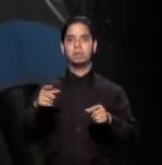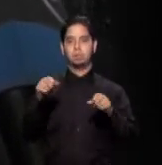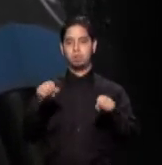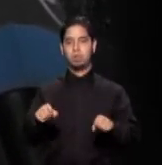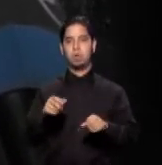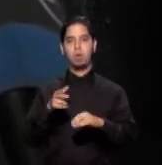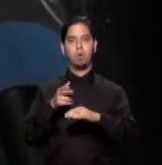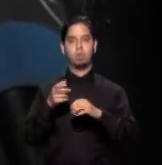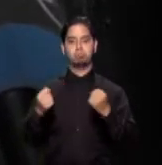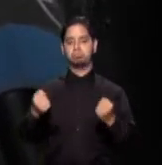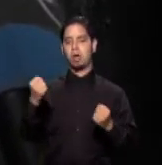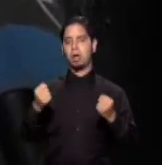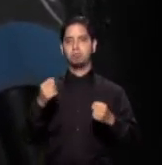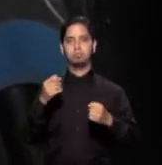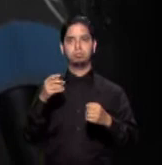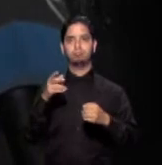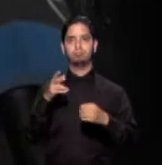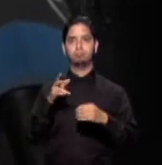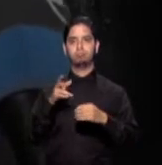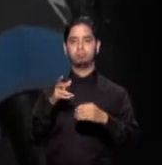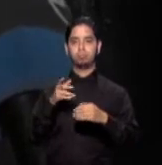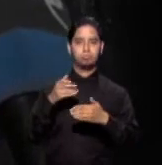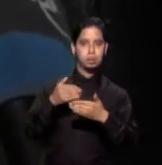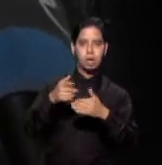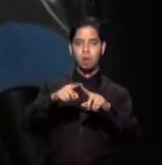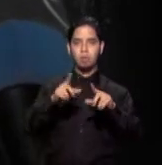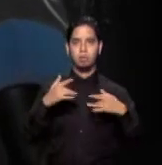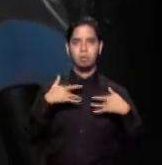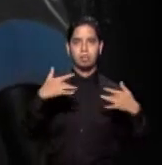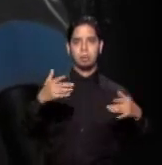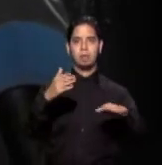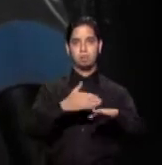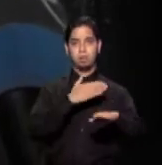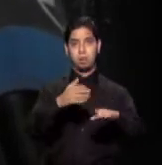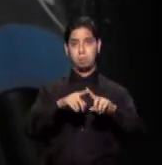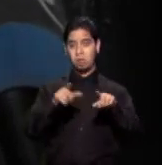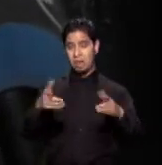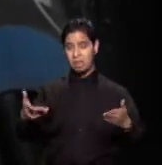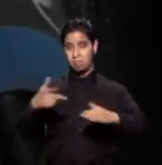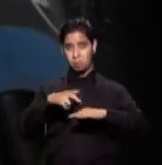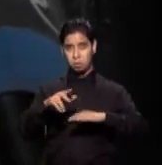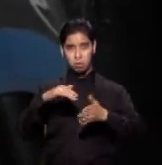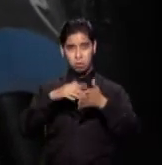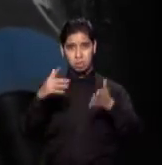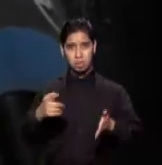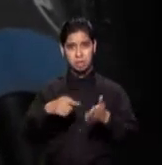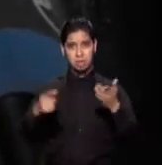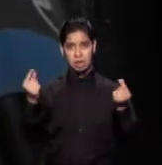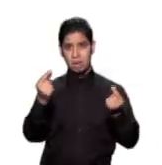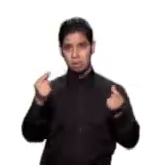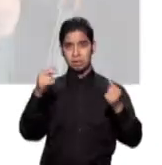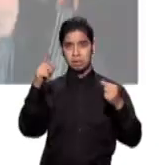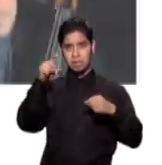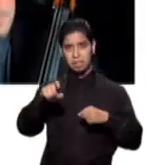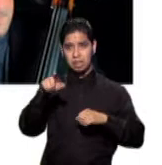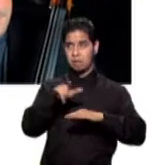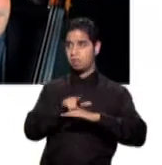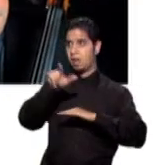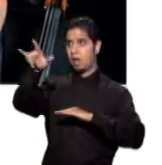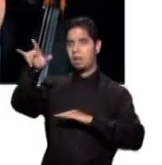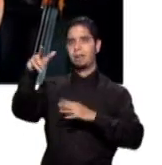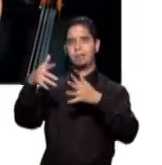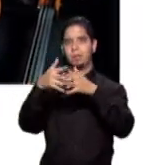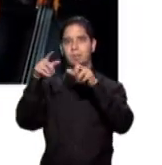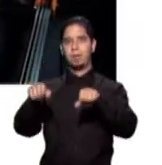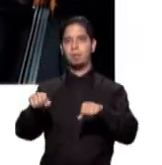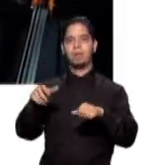Estados Unidos. En Puerto Rico tienen que montarse en un avión y gastar mucho dinero. Y mi deseo es traer esta facilidad